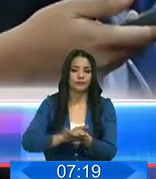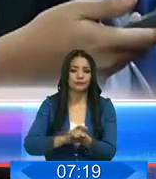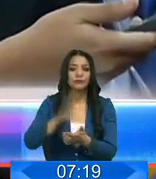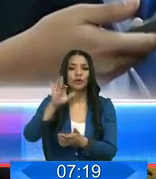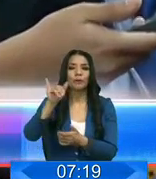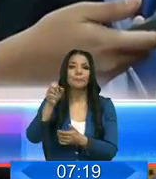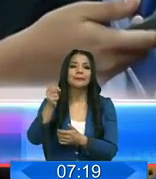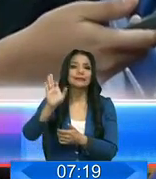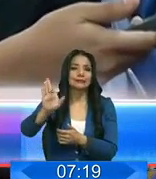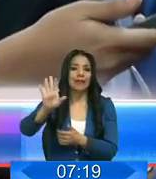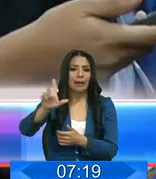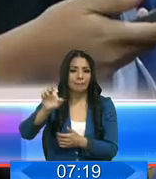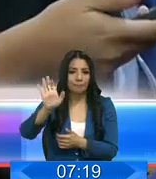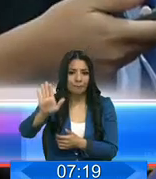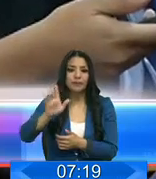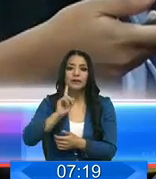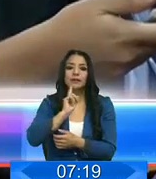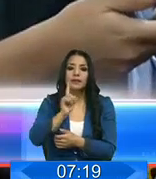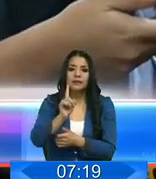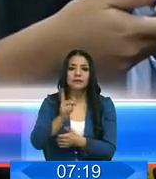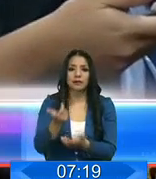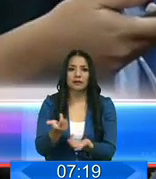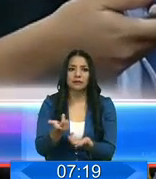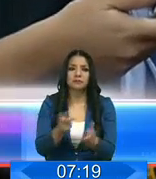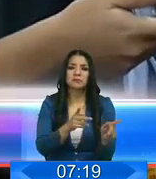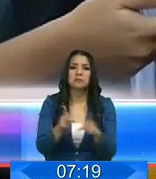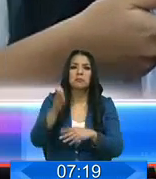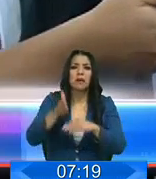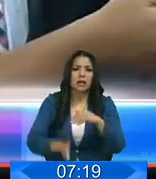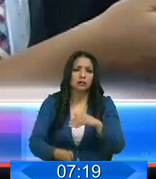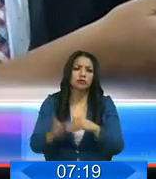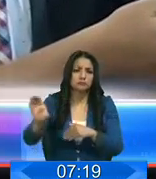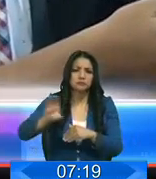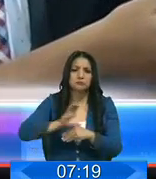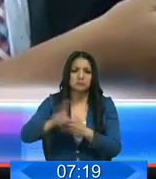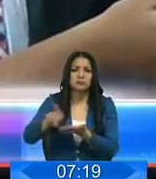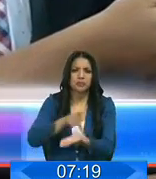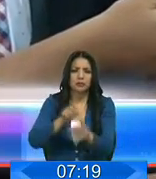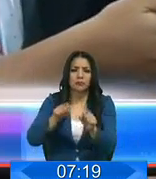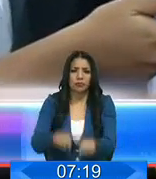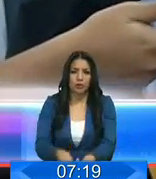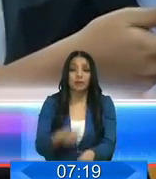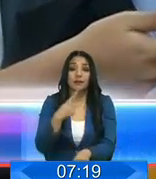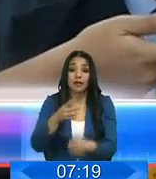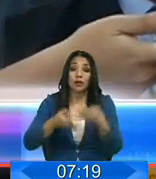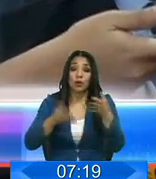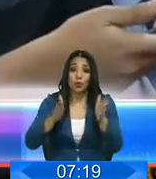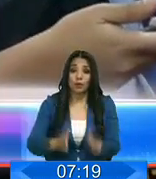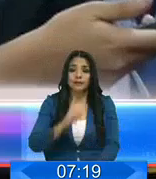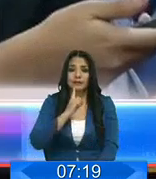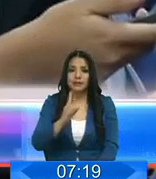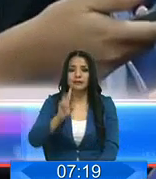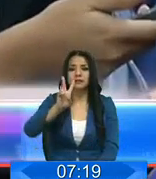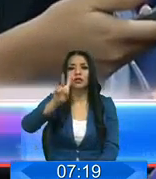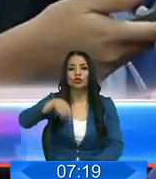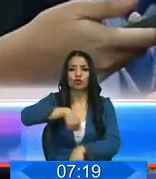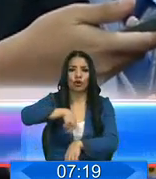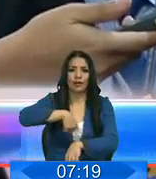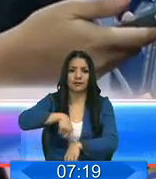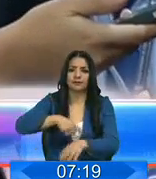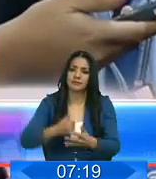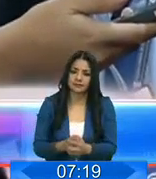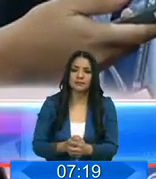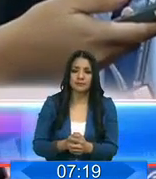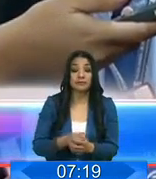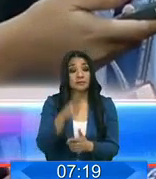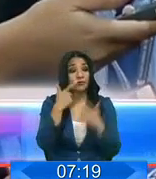ha indicado que se le considere un plazo razonable. En el presente caso se le ha dado al señor juez de 72 horas, igualmente con